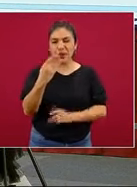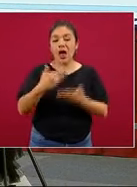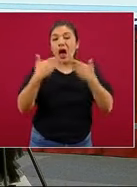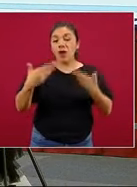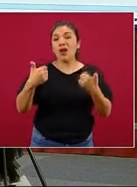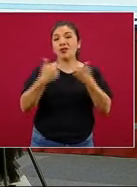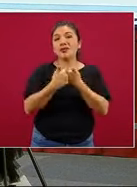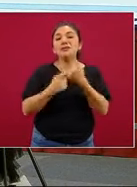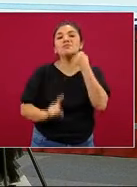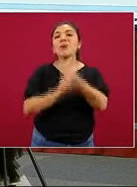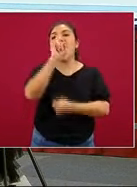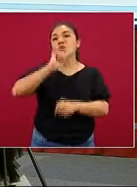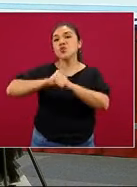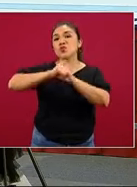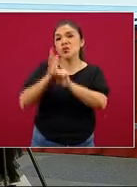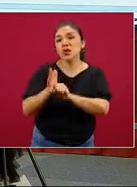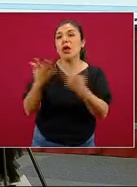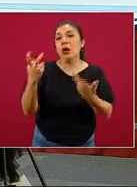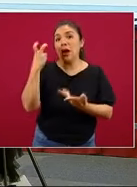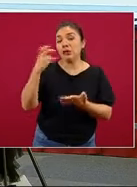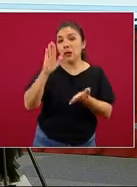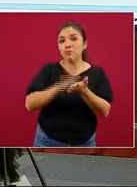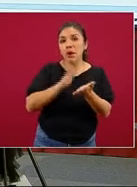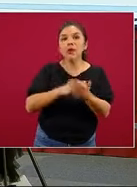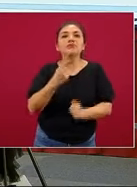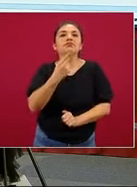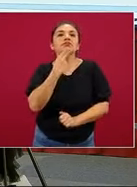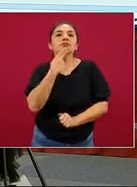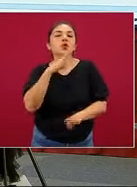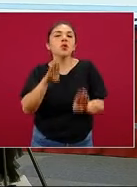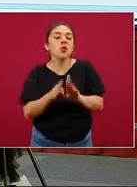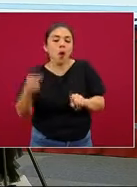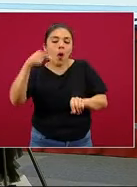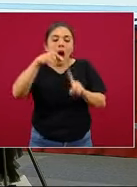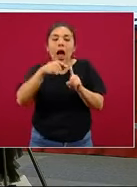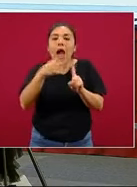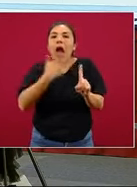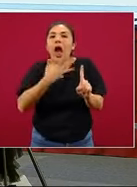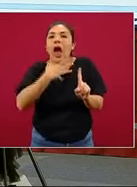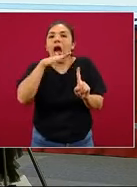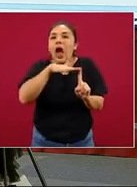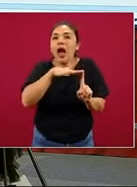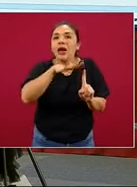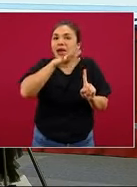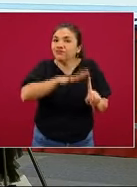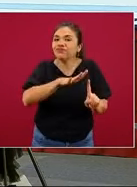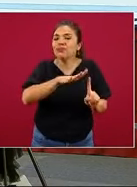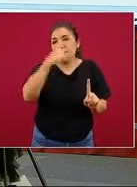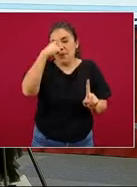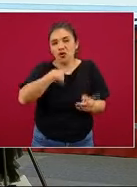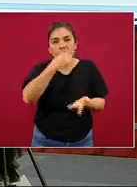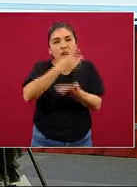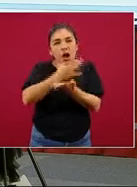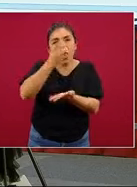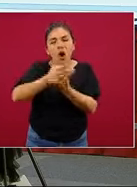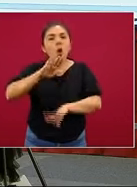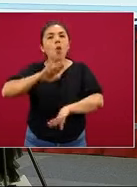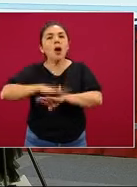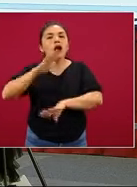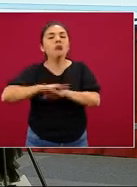de COVID, este documento de alguna manera nos sirvió de puntapié, de base, para que nosotros pudiéramos identificar otras áreas